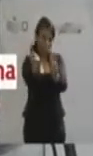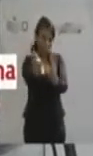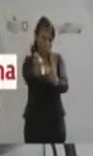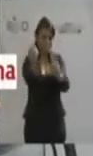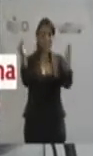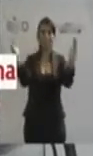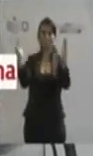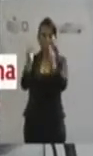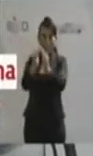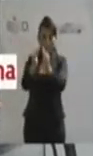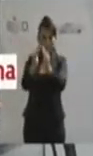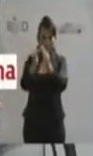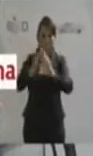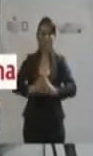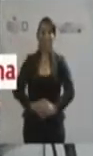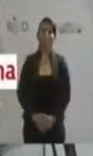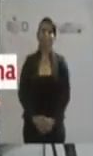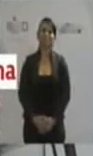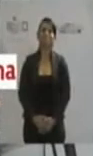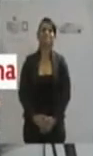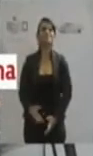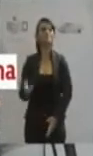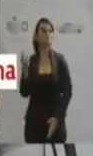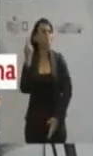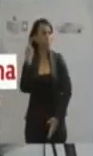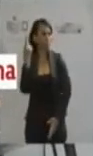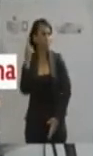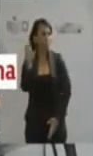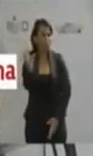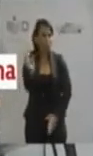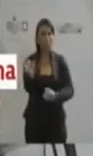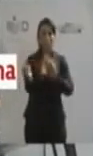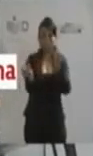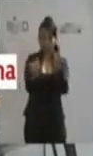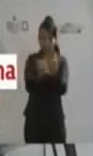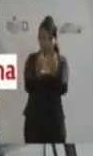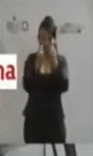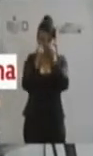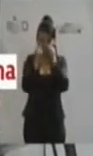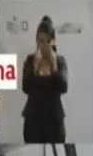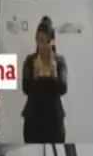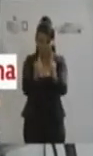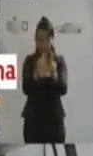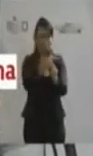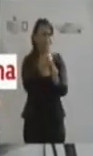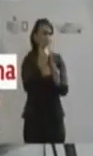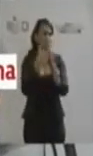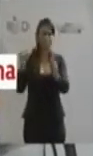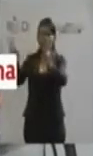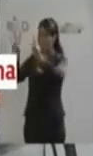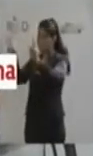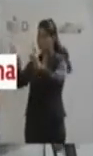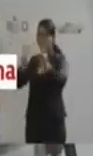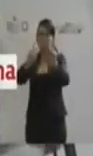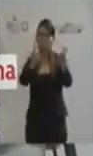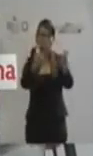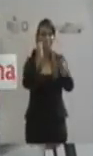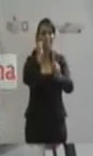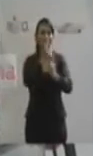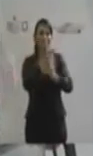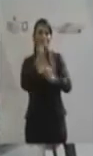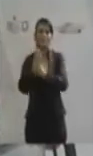casa pues este tema qué bueno que los candidatos del pri del pan ya reconocieron la situación